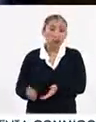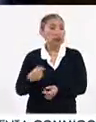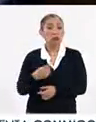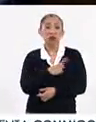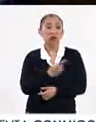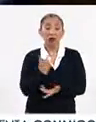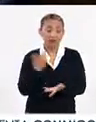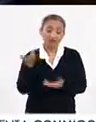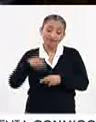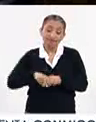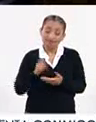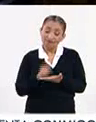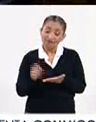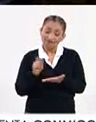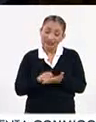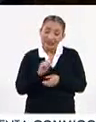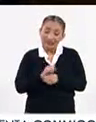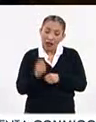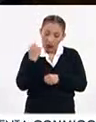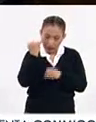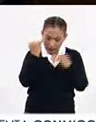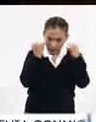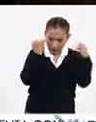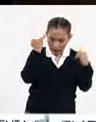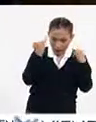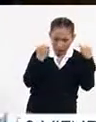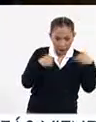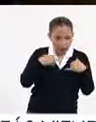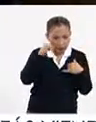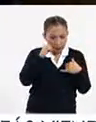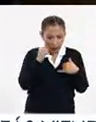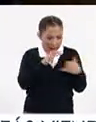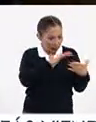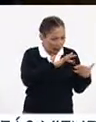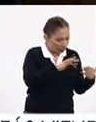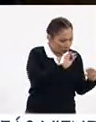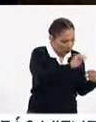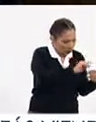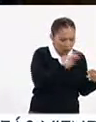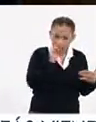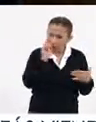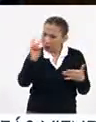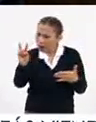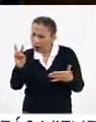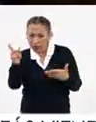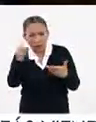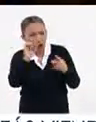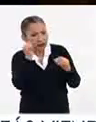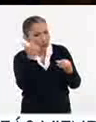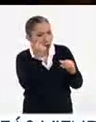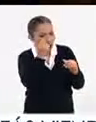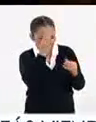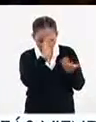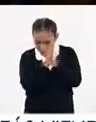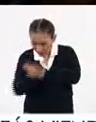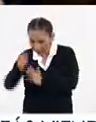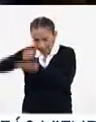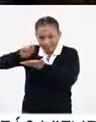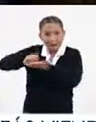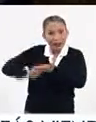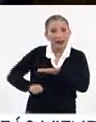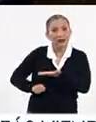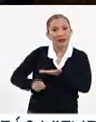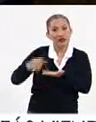escribir, pero ese simplemente está lleno de matices porque estoy leyendo algo y entonces lo que he estado leyendo recientemente, pum, cae en